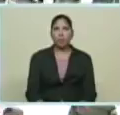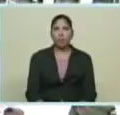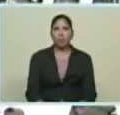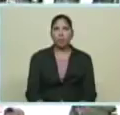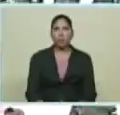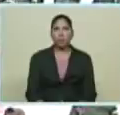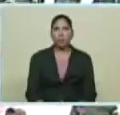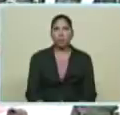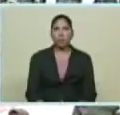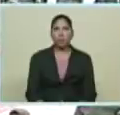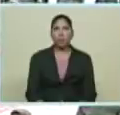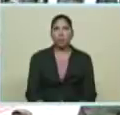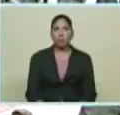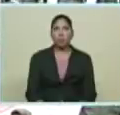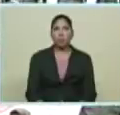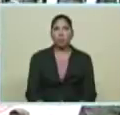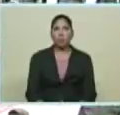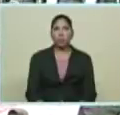discreción.